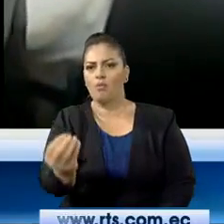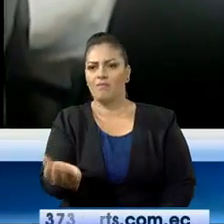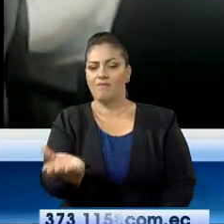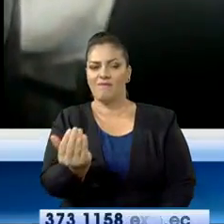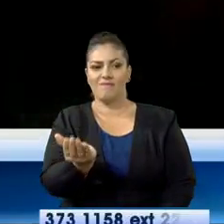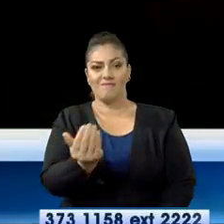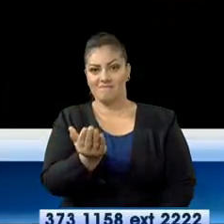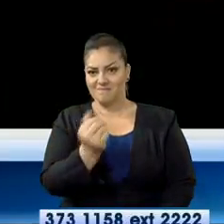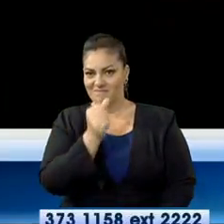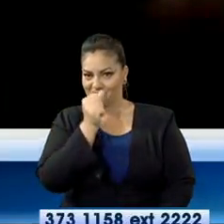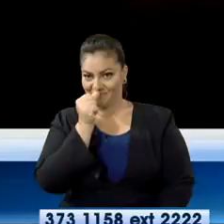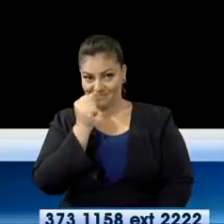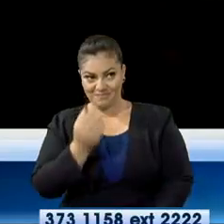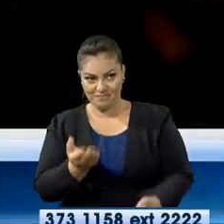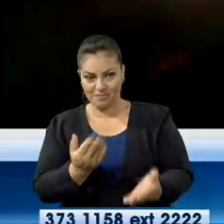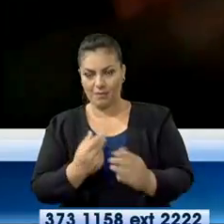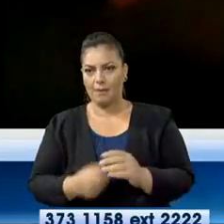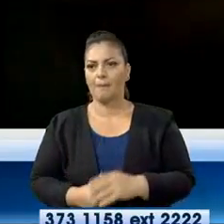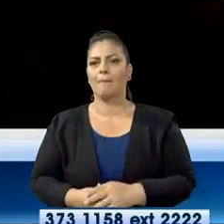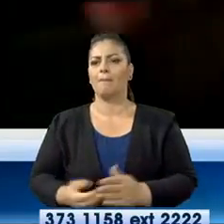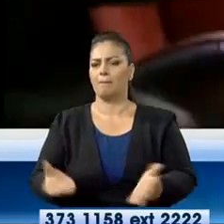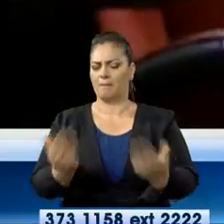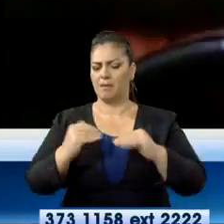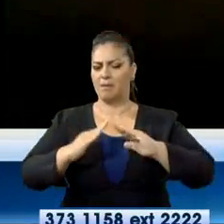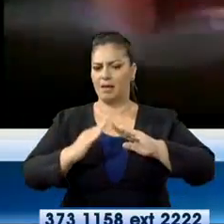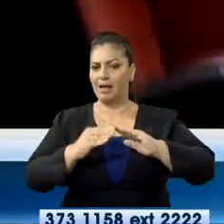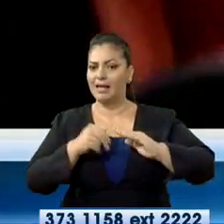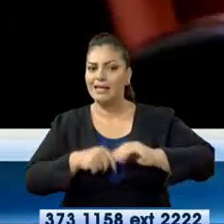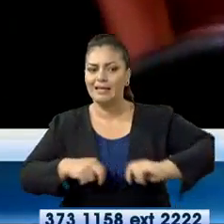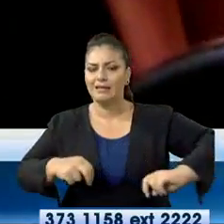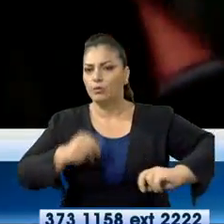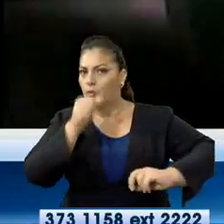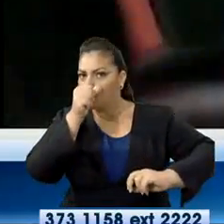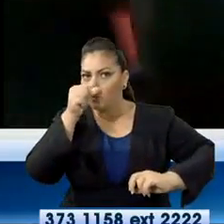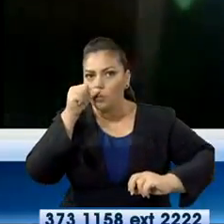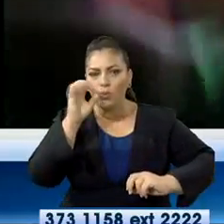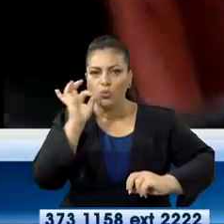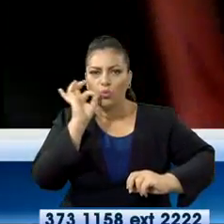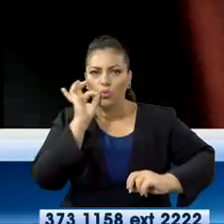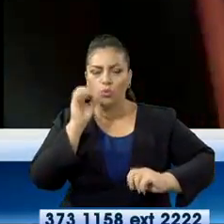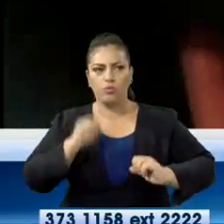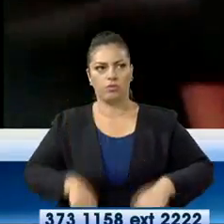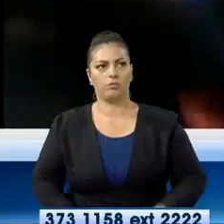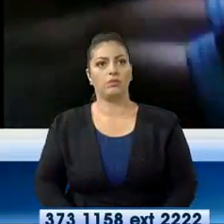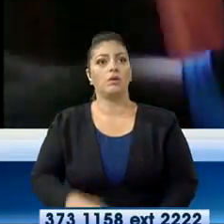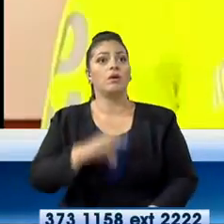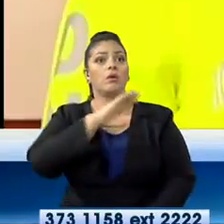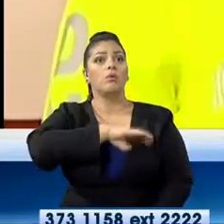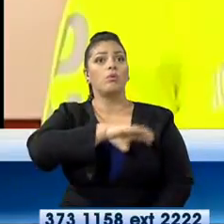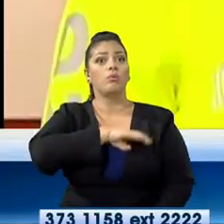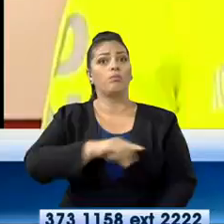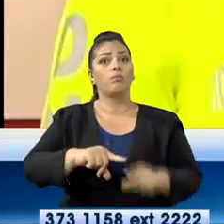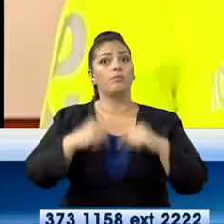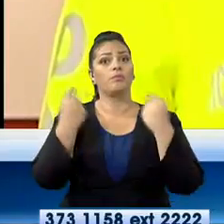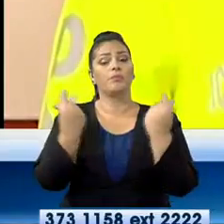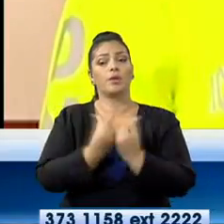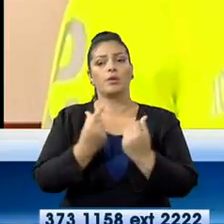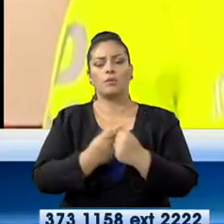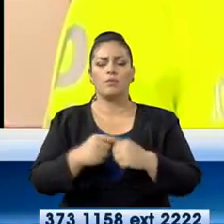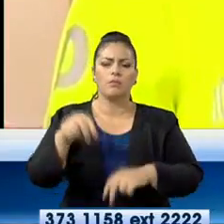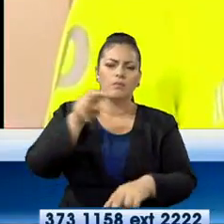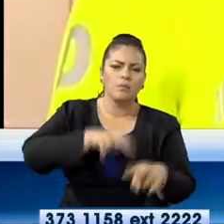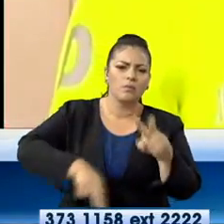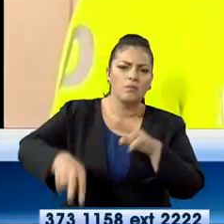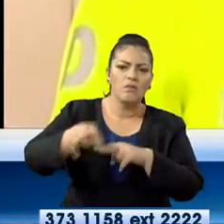nuevas estrategias. Pero gracias a la tarea y la gestión investigativa del personal policial, se pudo conocer que en